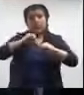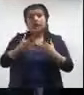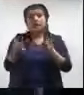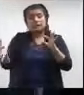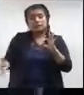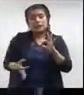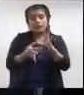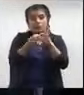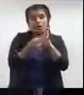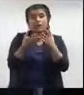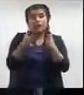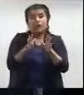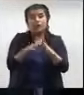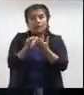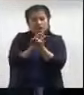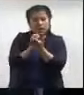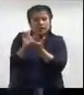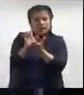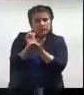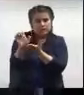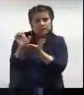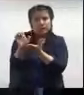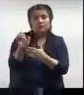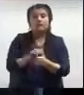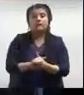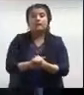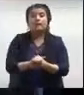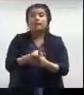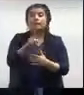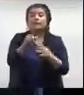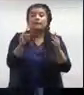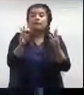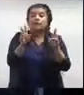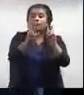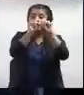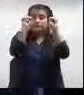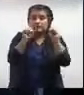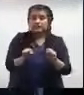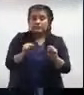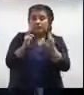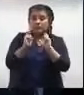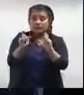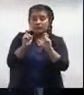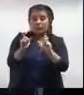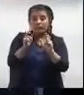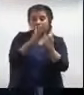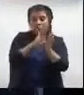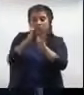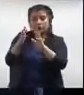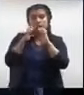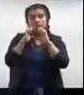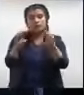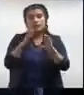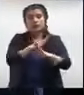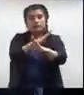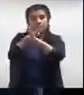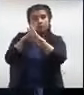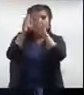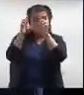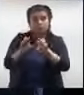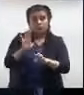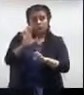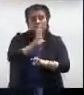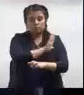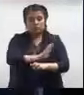conexas, a fin de coadyuvar con el mantenimiento del orden público y la seguridad de las personas y sus